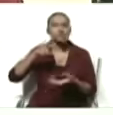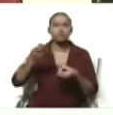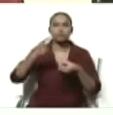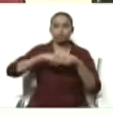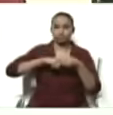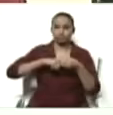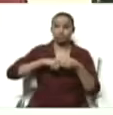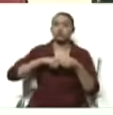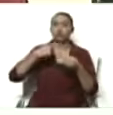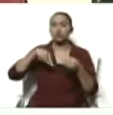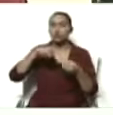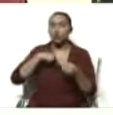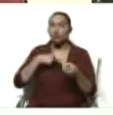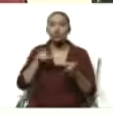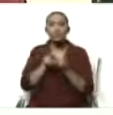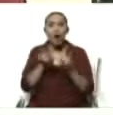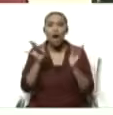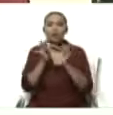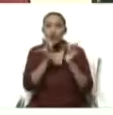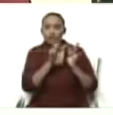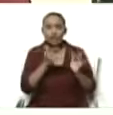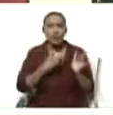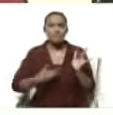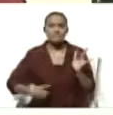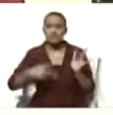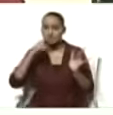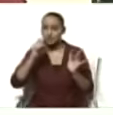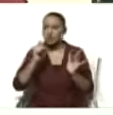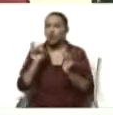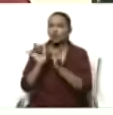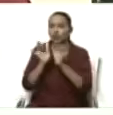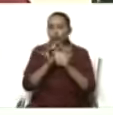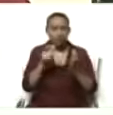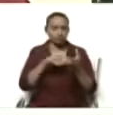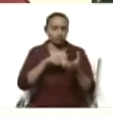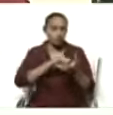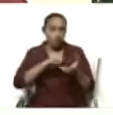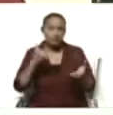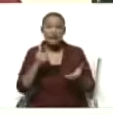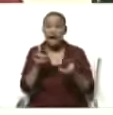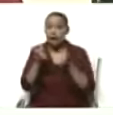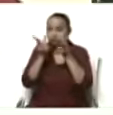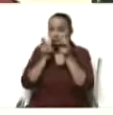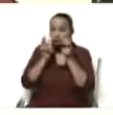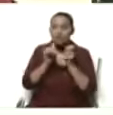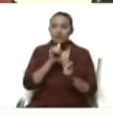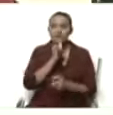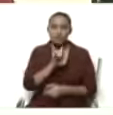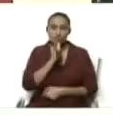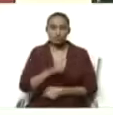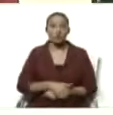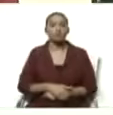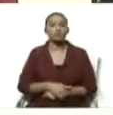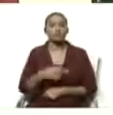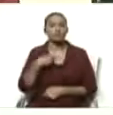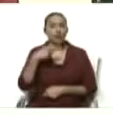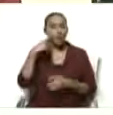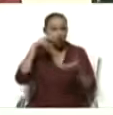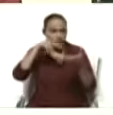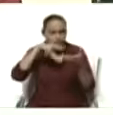10 y él debe comunicarle lo que la información que nosotros le demos debe comunicarle a su un por 10 nosotros vamos haciendo auditorías vamos